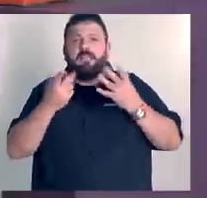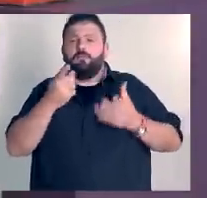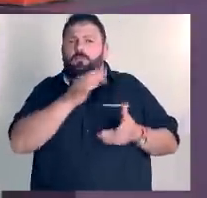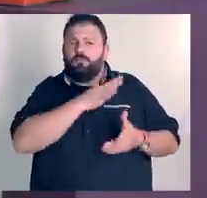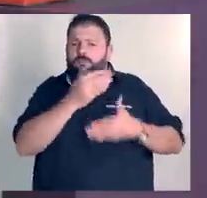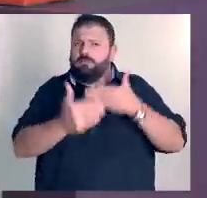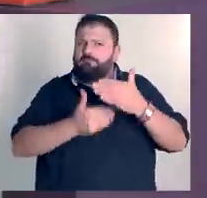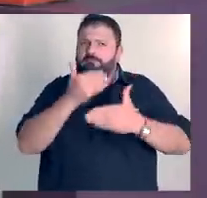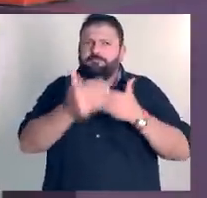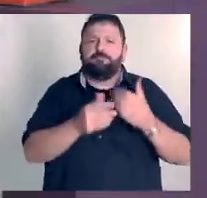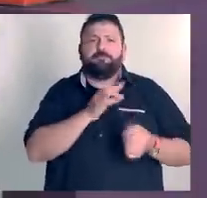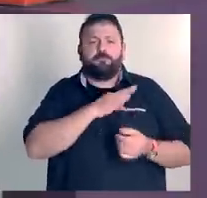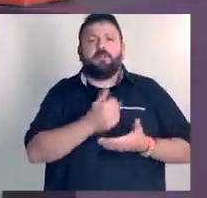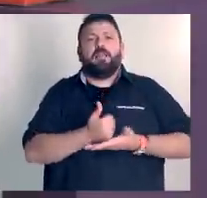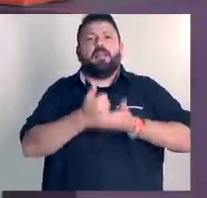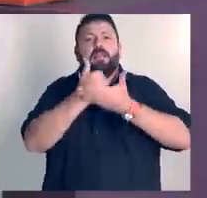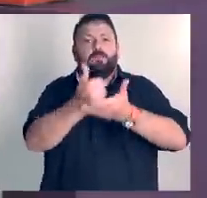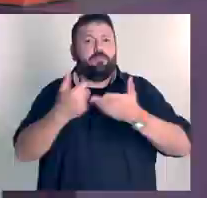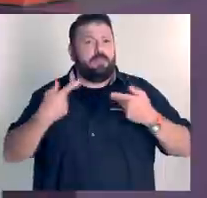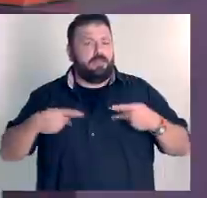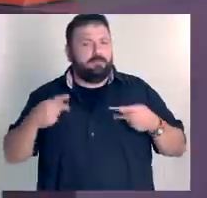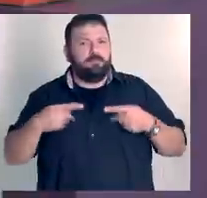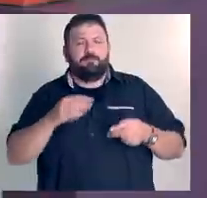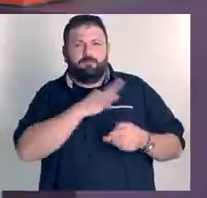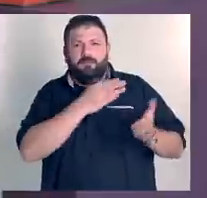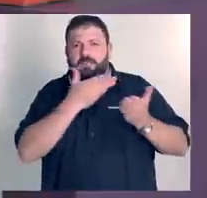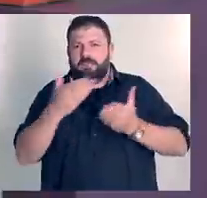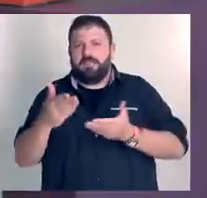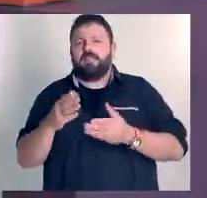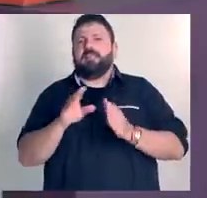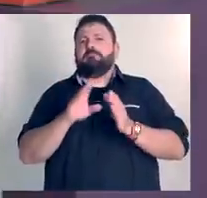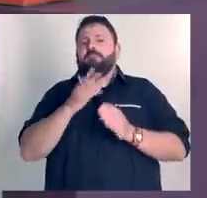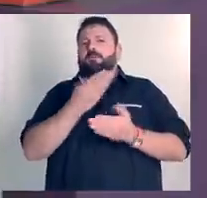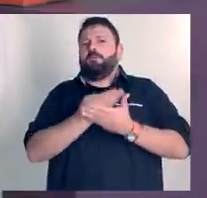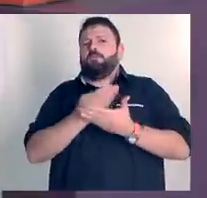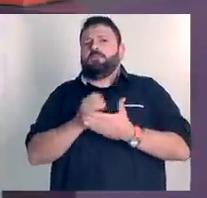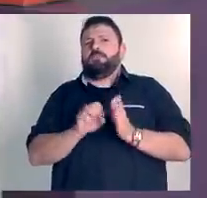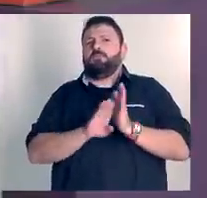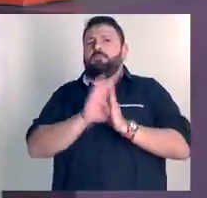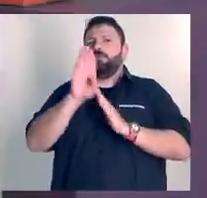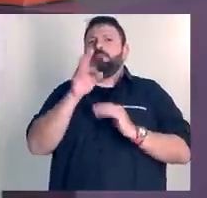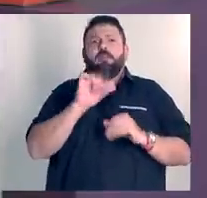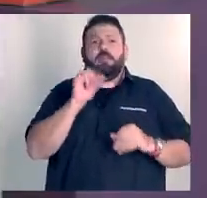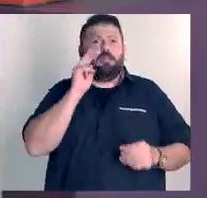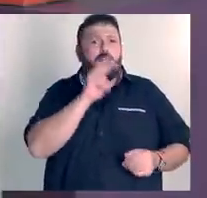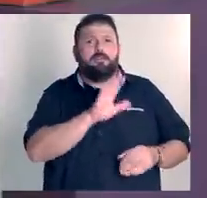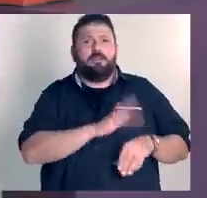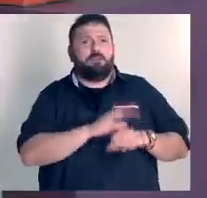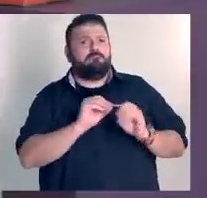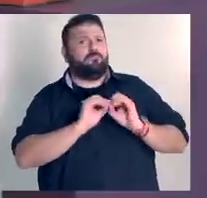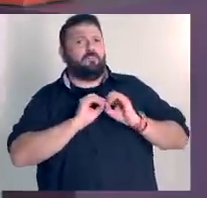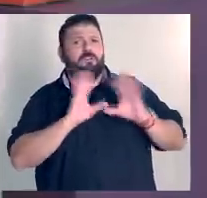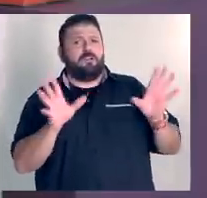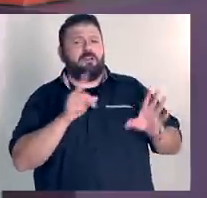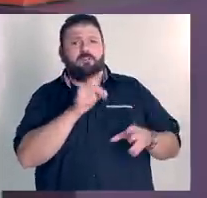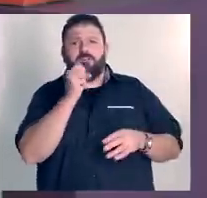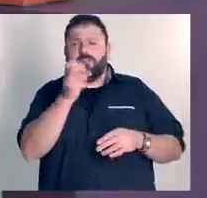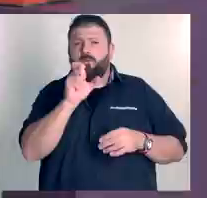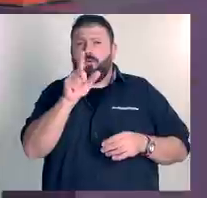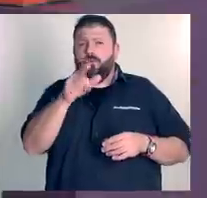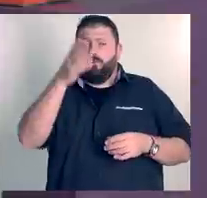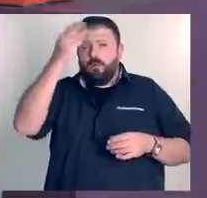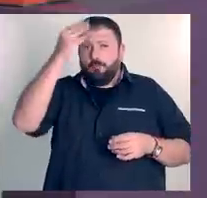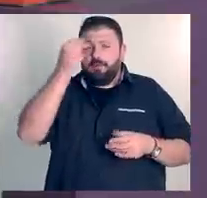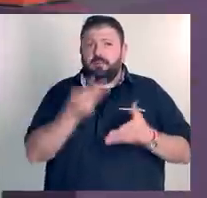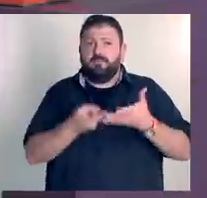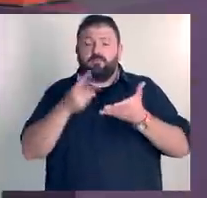avanzar en la carrera, pues es ayudar a las demás personas a que también lleguen a ser bronce supreme. Y ahí está, ella nos explicó claramente la importancia. Cuando tú aprendes a duplicar